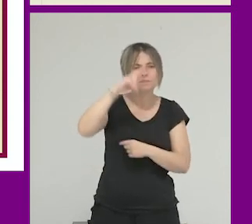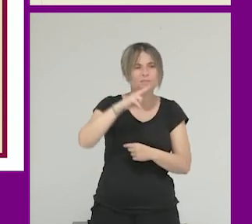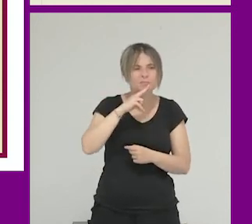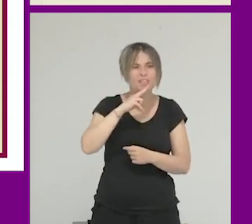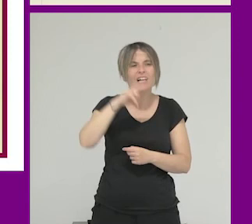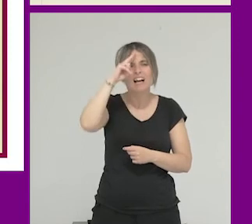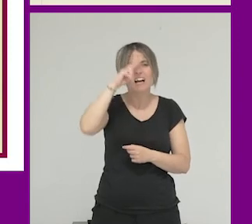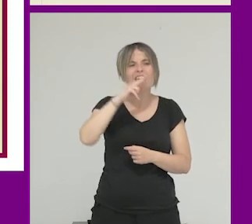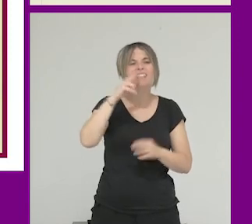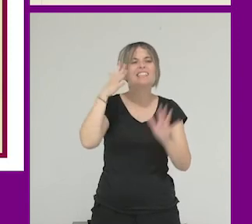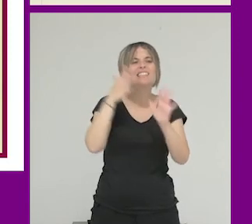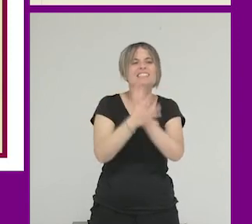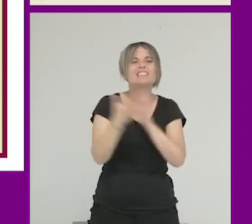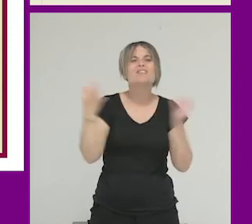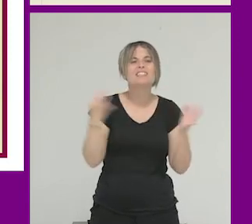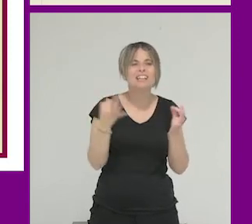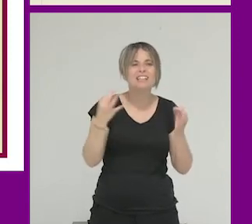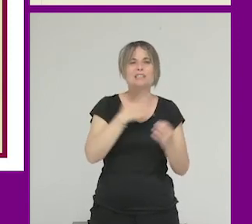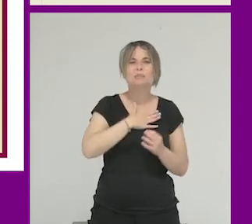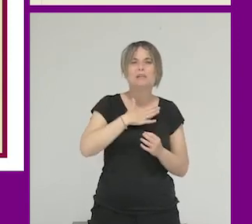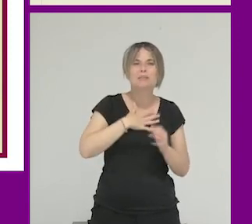aita izateko izatea niretzako,